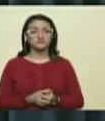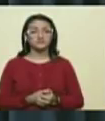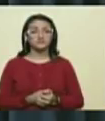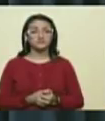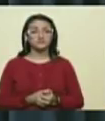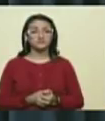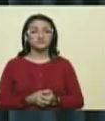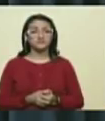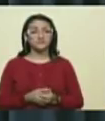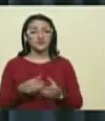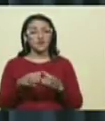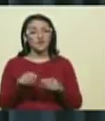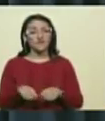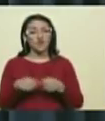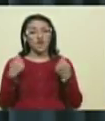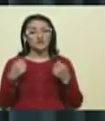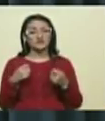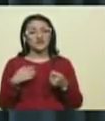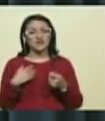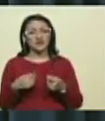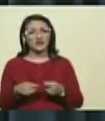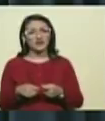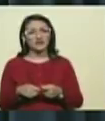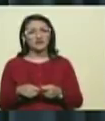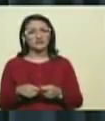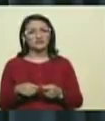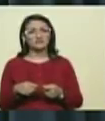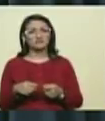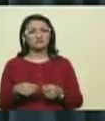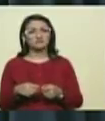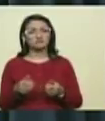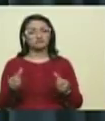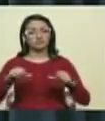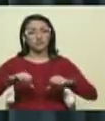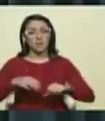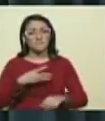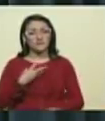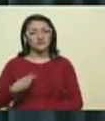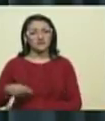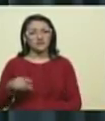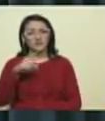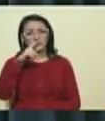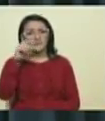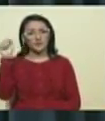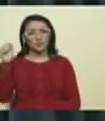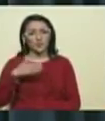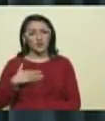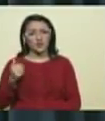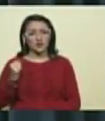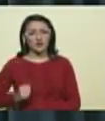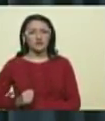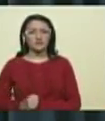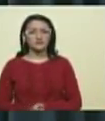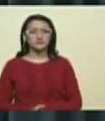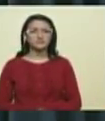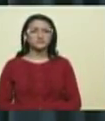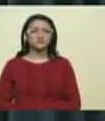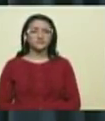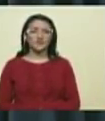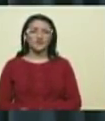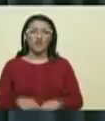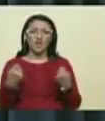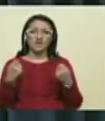por vía de la violencia intentó el derrocamiento del presidente constitucional Nicolás Maduro Moros. Por vía de la